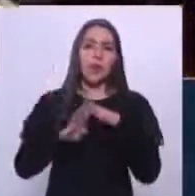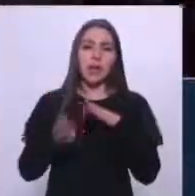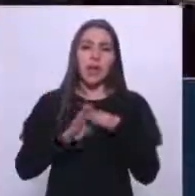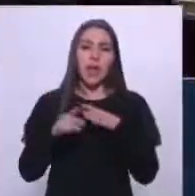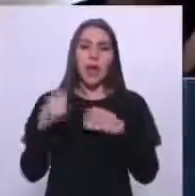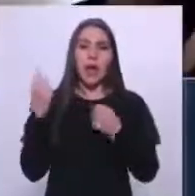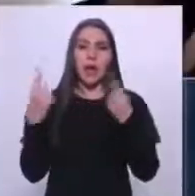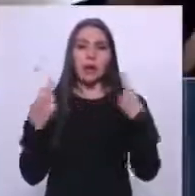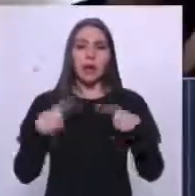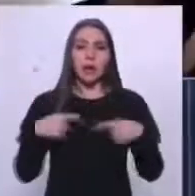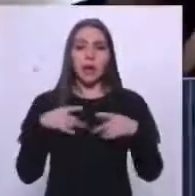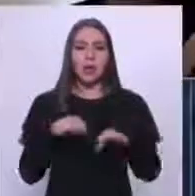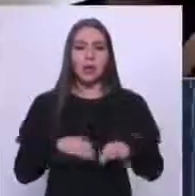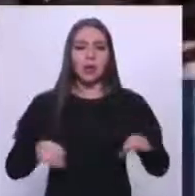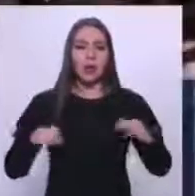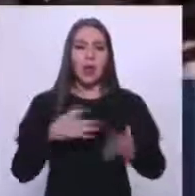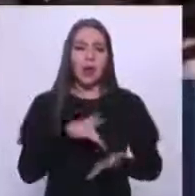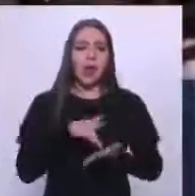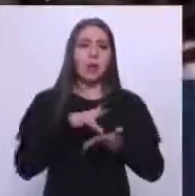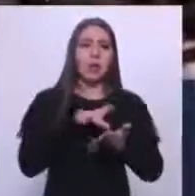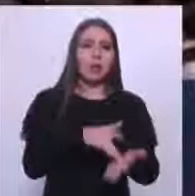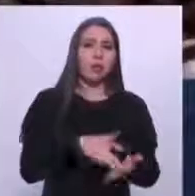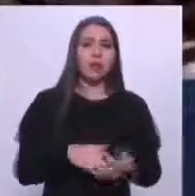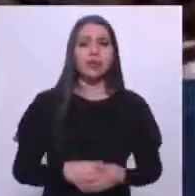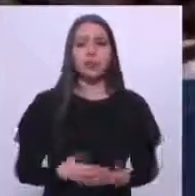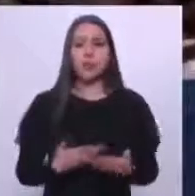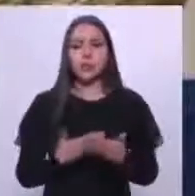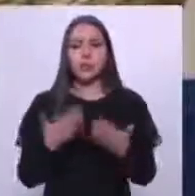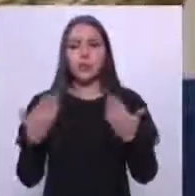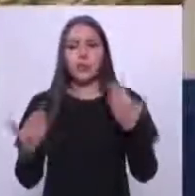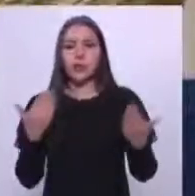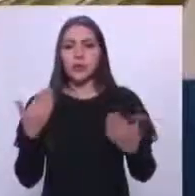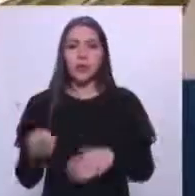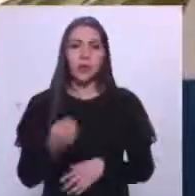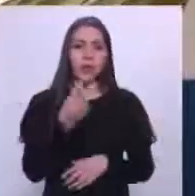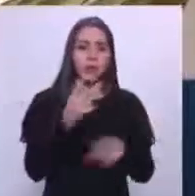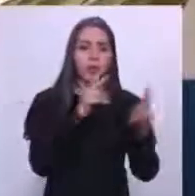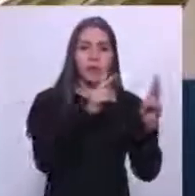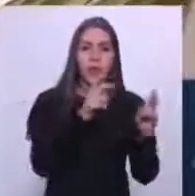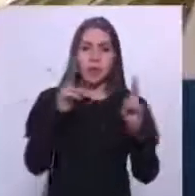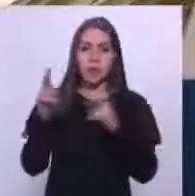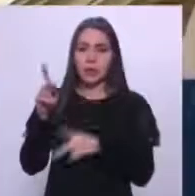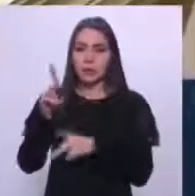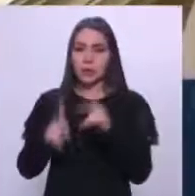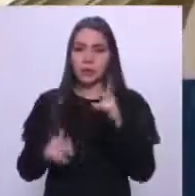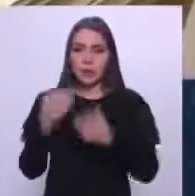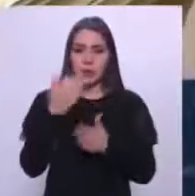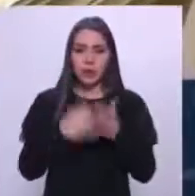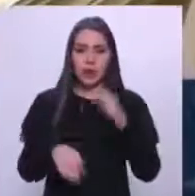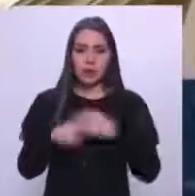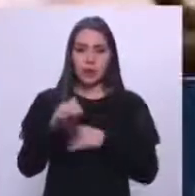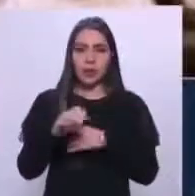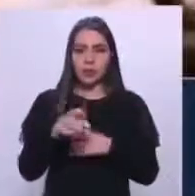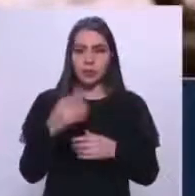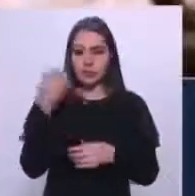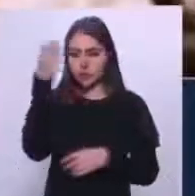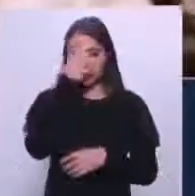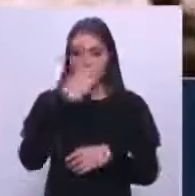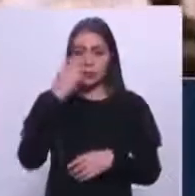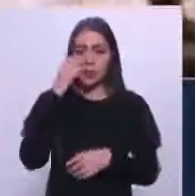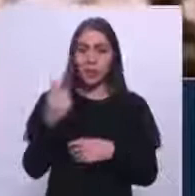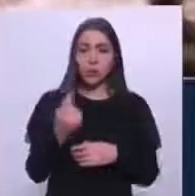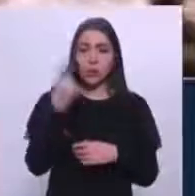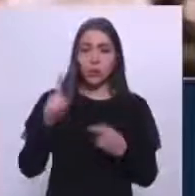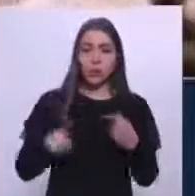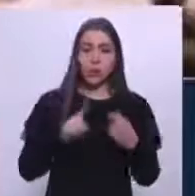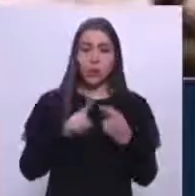se establecieron. Tenemos entonces dos asuntos que resolver. Uno, el asunto de que se debe de